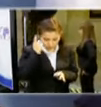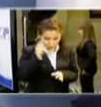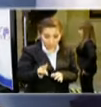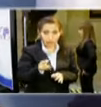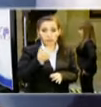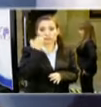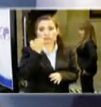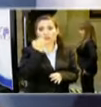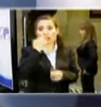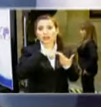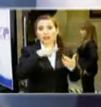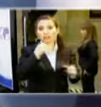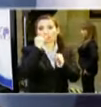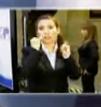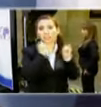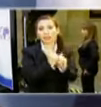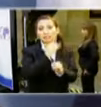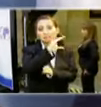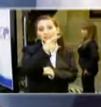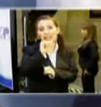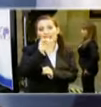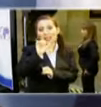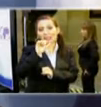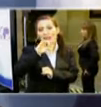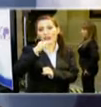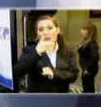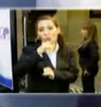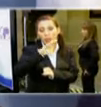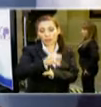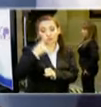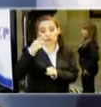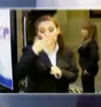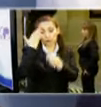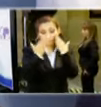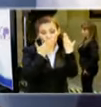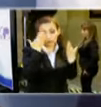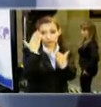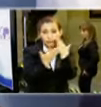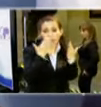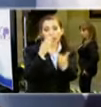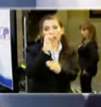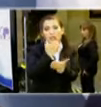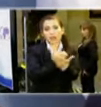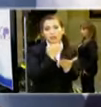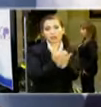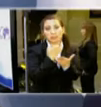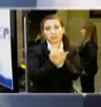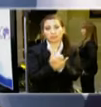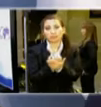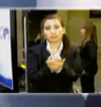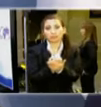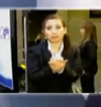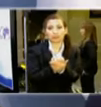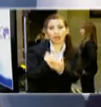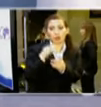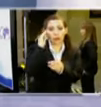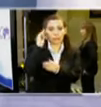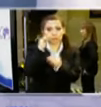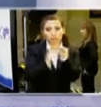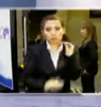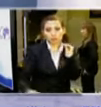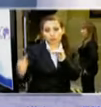Escuela de Relaciones Internacionales de la Universidad de Anáhuac. Su formación académica es en Economía en el ITAM, de una maestría